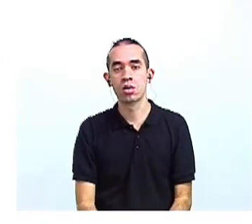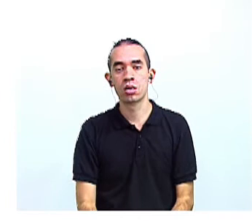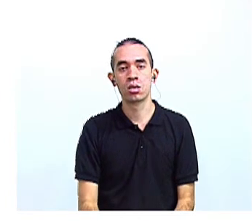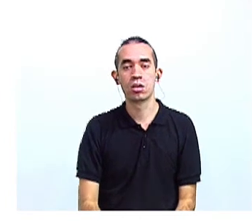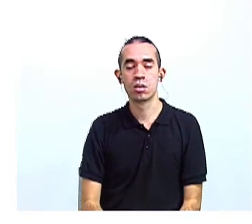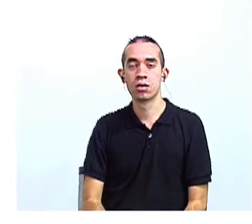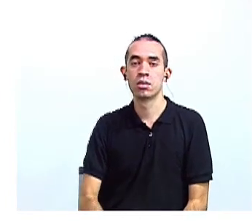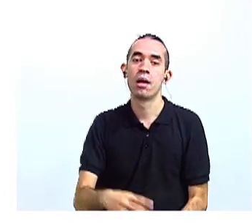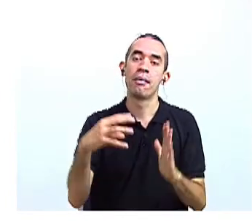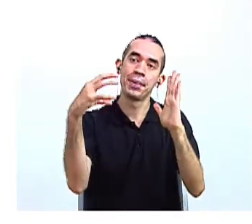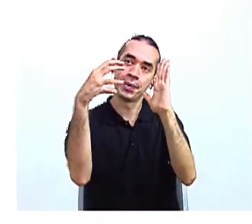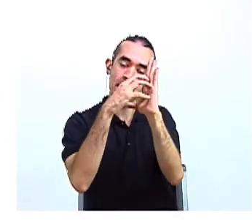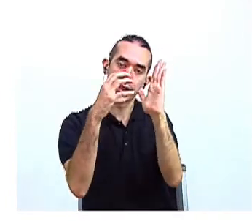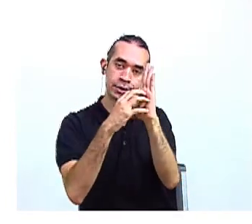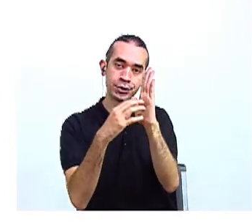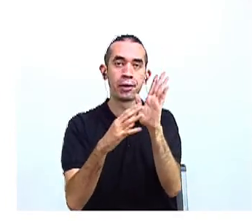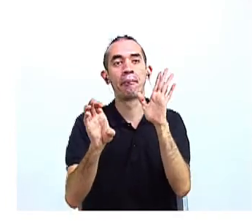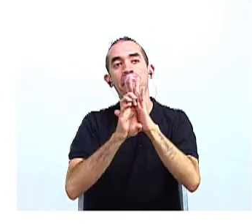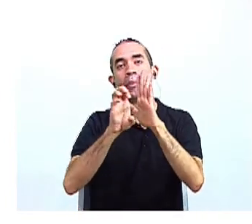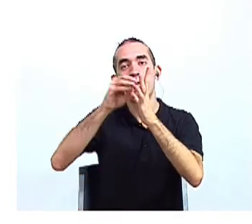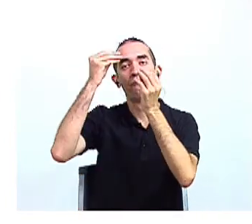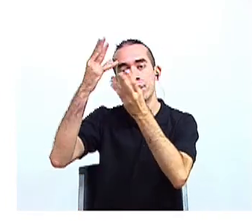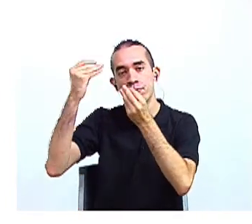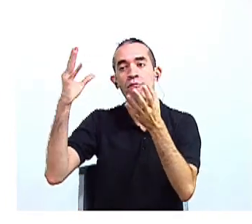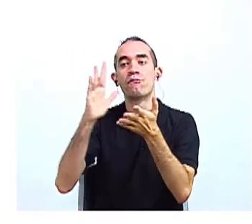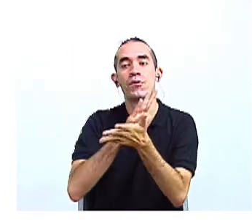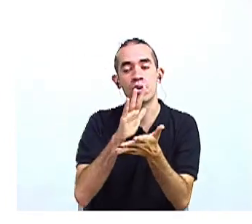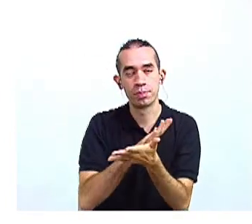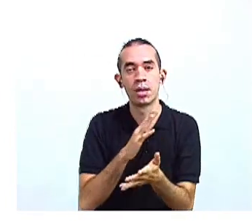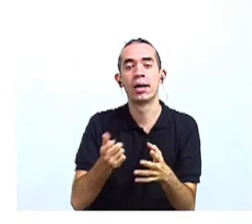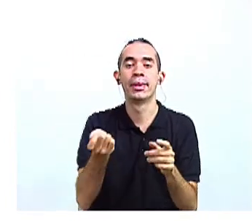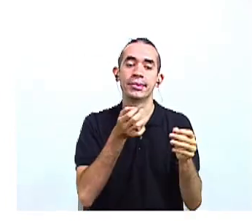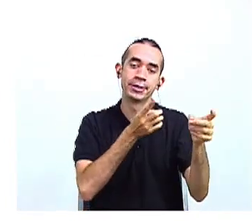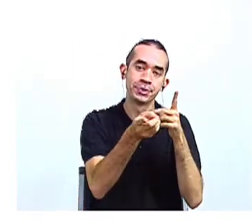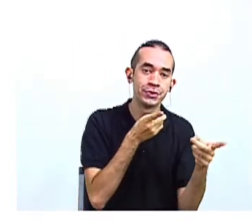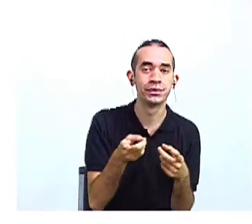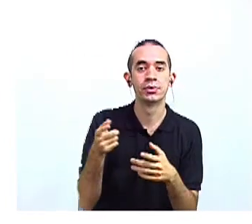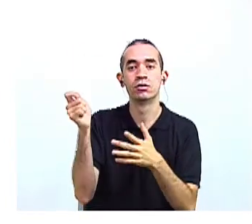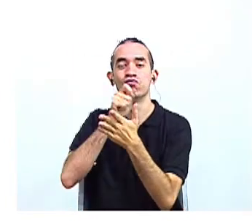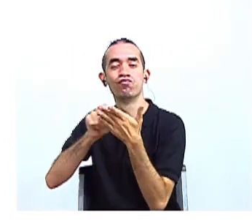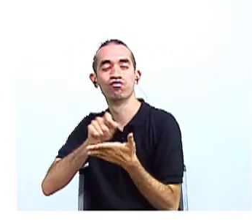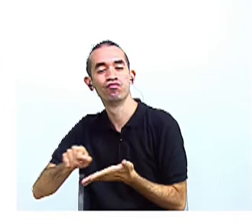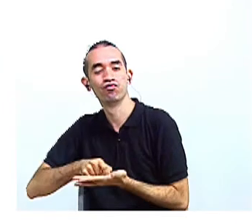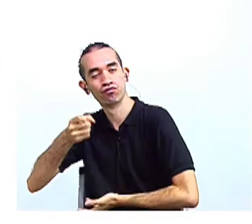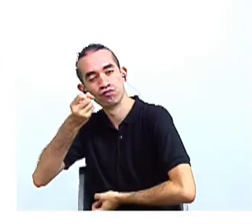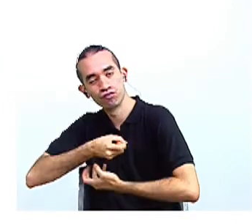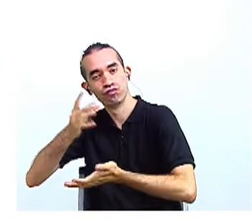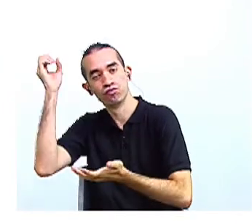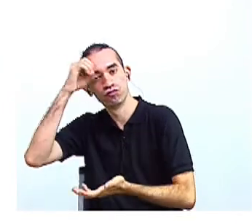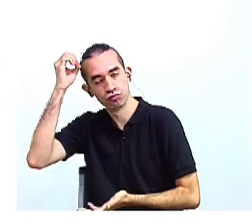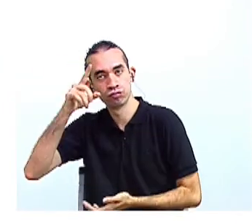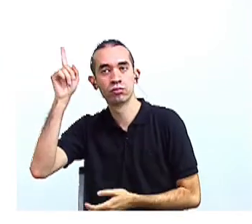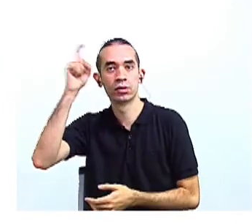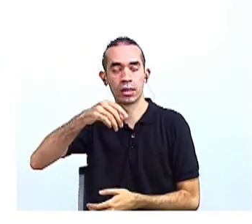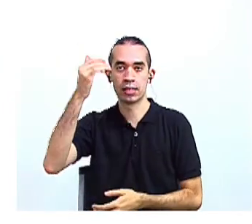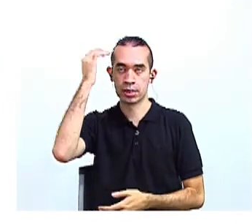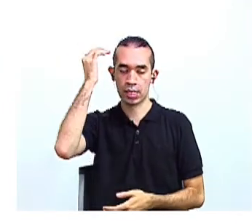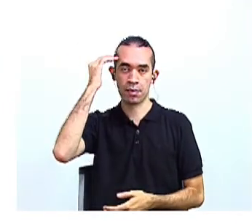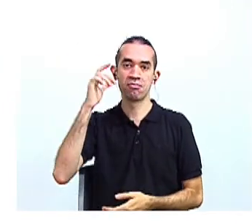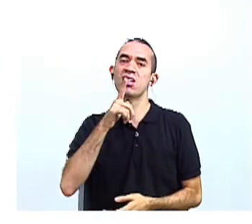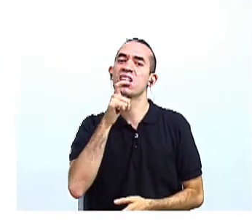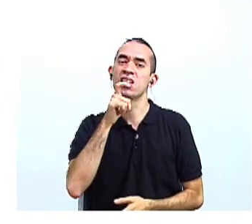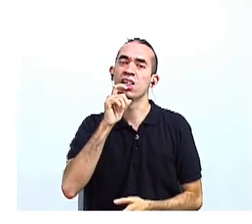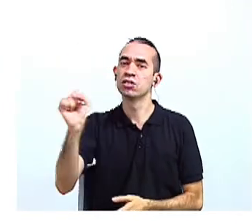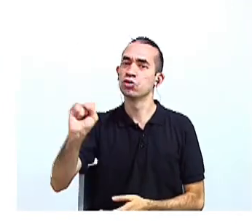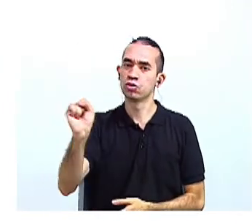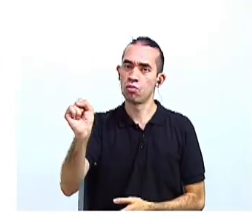Cuando hacemos un texto, sea un informe, una descripción, un ensayo, debemos tomar en cuenta cuál es el sujeto que